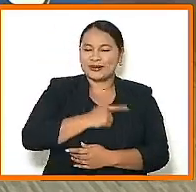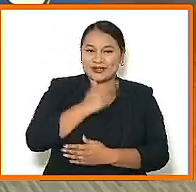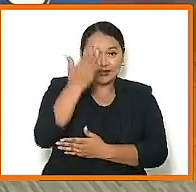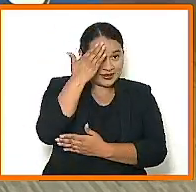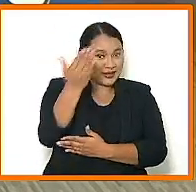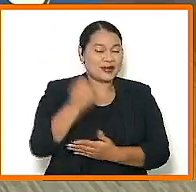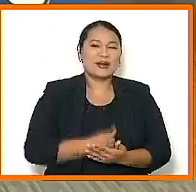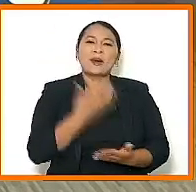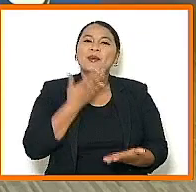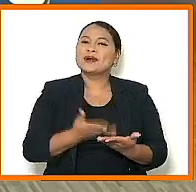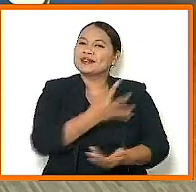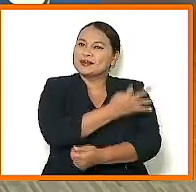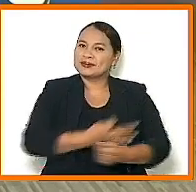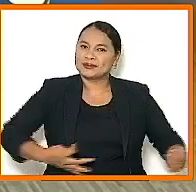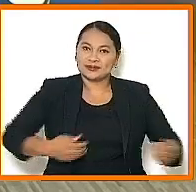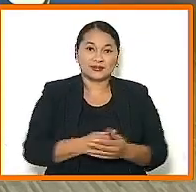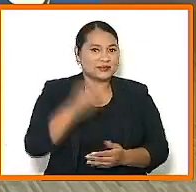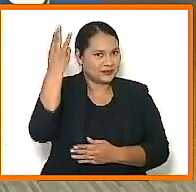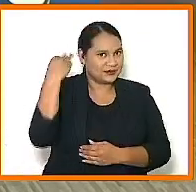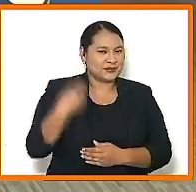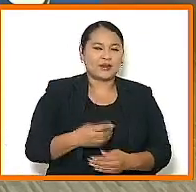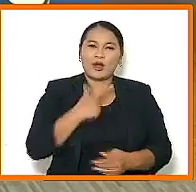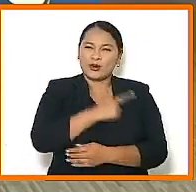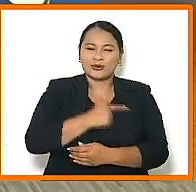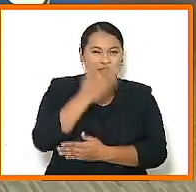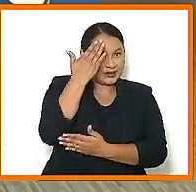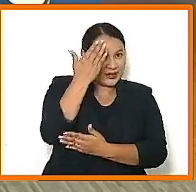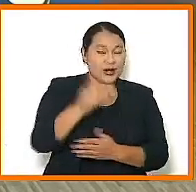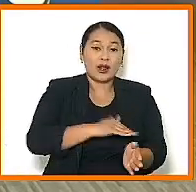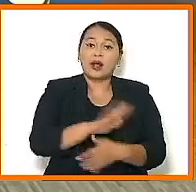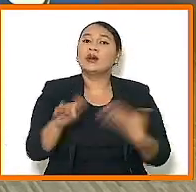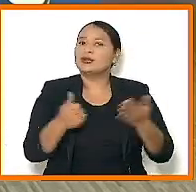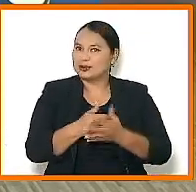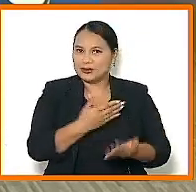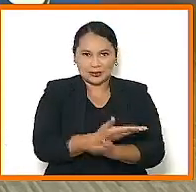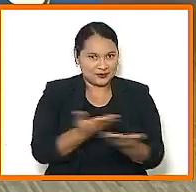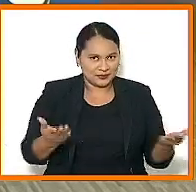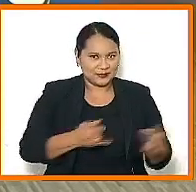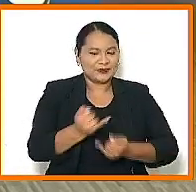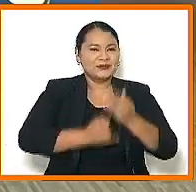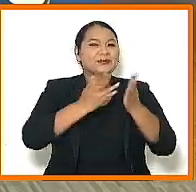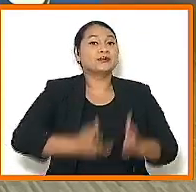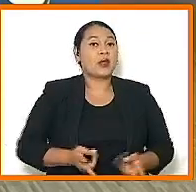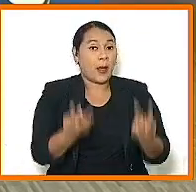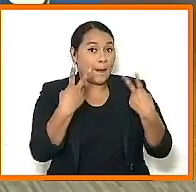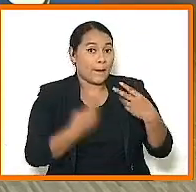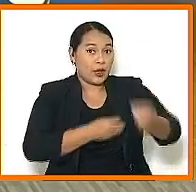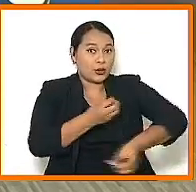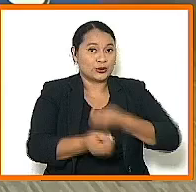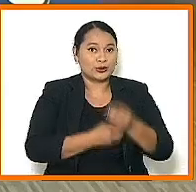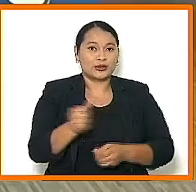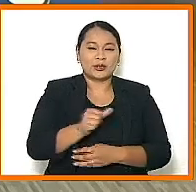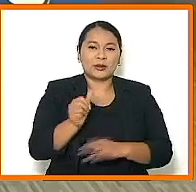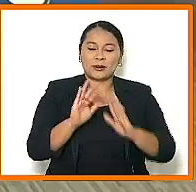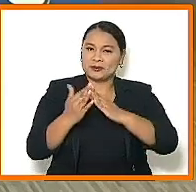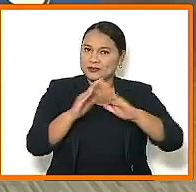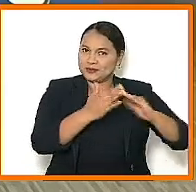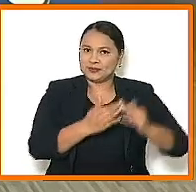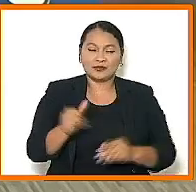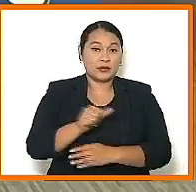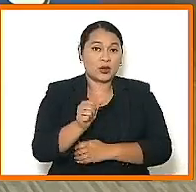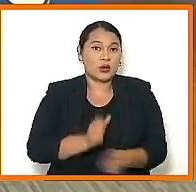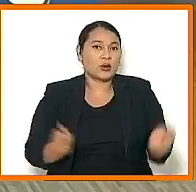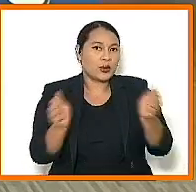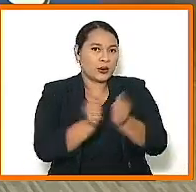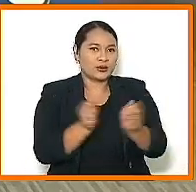Cecilia. Buenas tardes. Buenas tardes, Madeline. Un placer saludarte y un placer saludar a todos nuestros jugadores que nos ven desde sus hogares. El día de hoy contamos con la importante presencia de